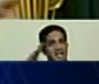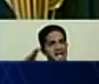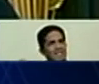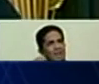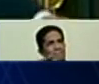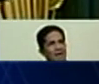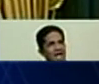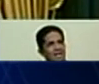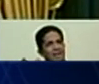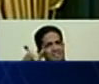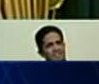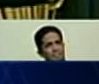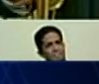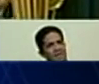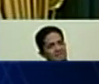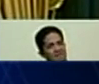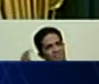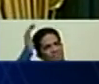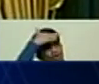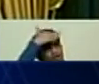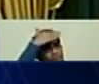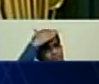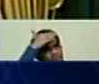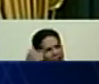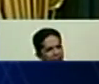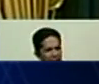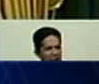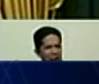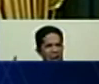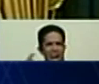Donald Trump al mundo, el pensamiento único,